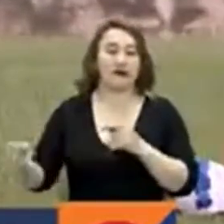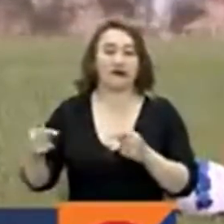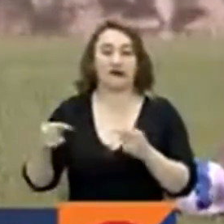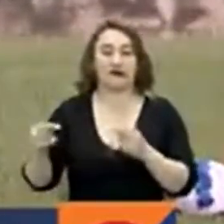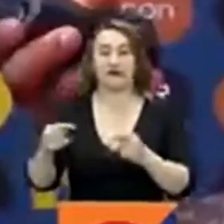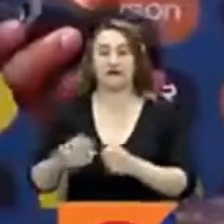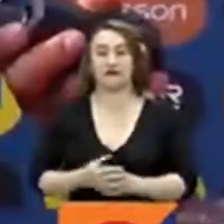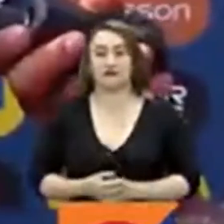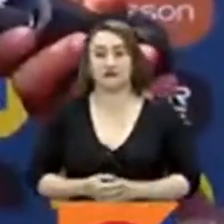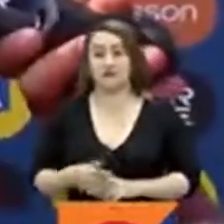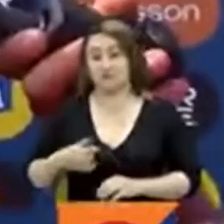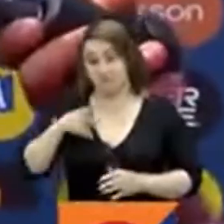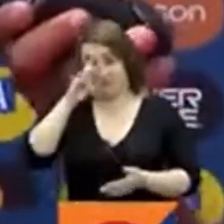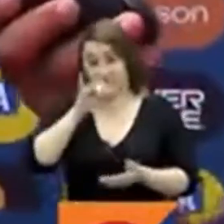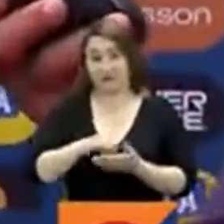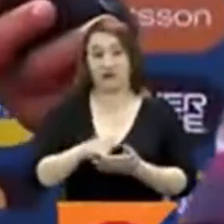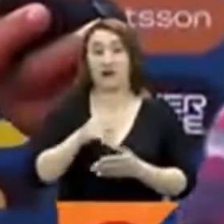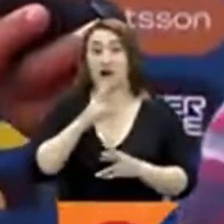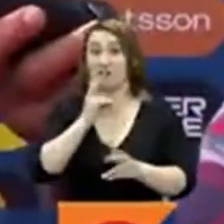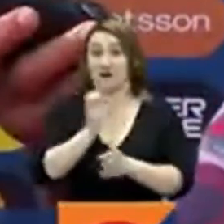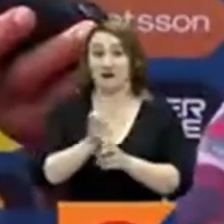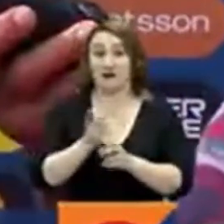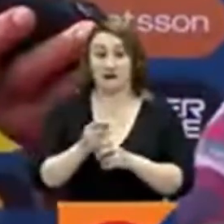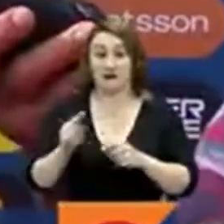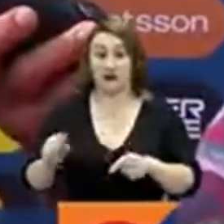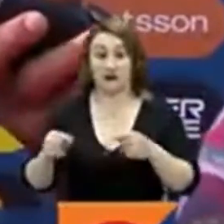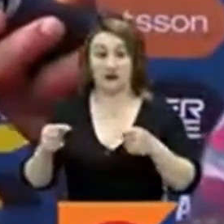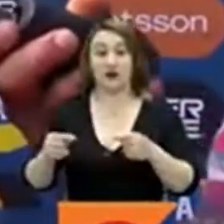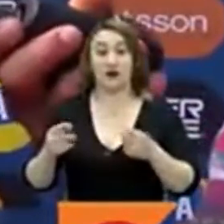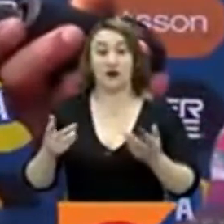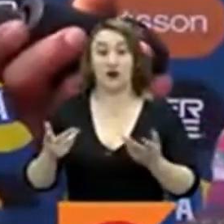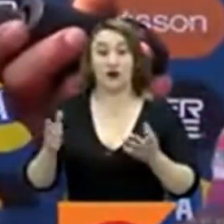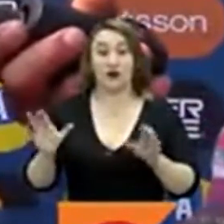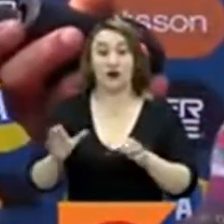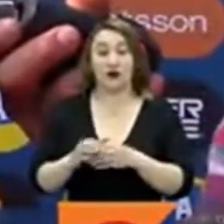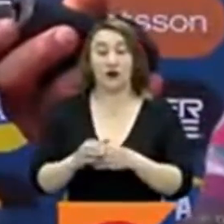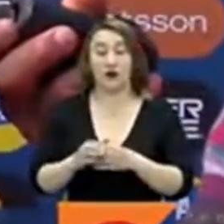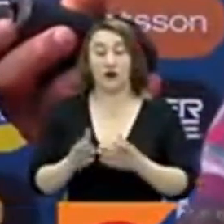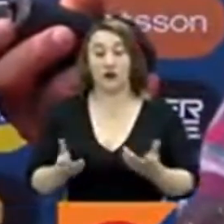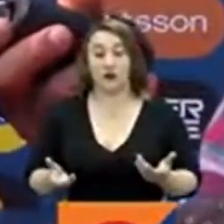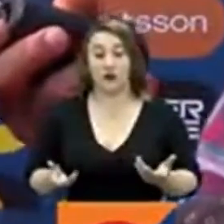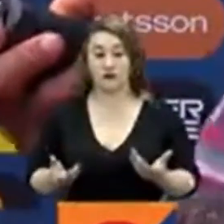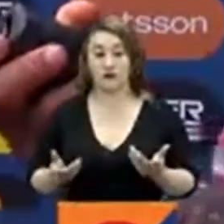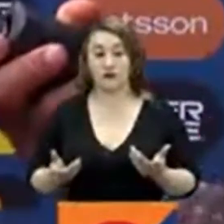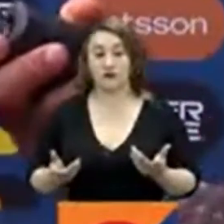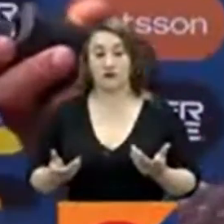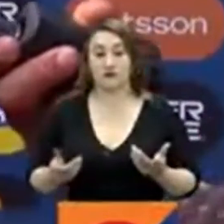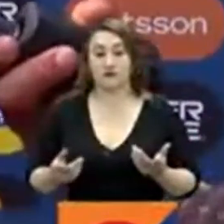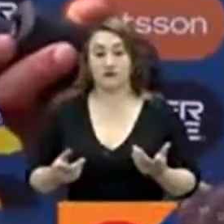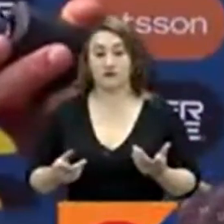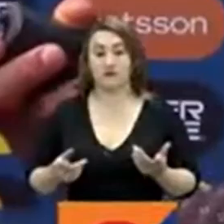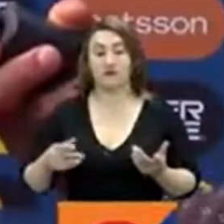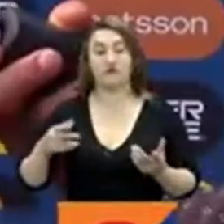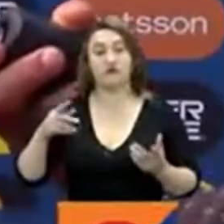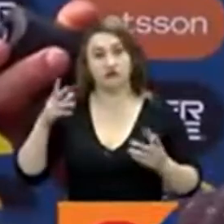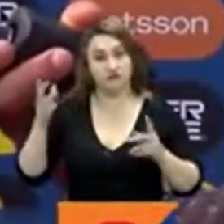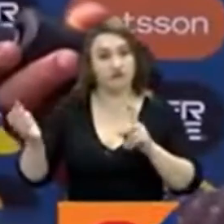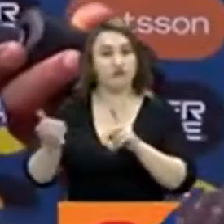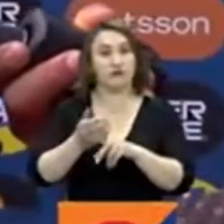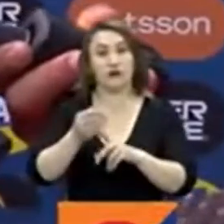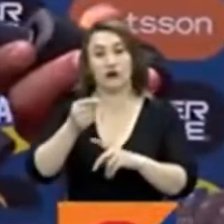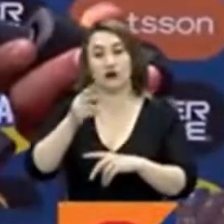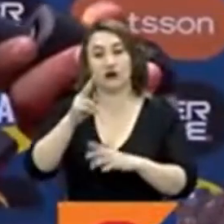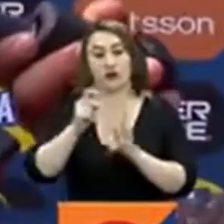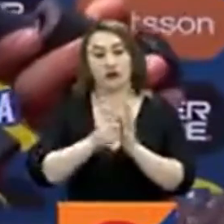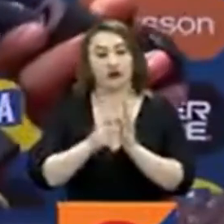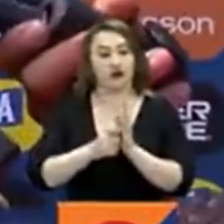que va a ser un partido muy difícil. El equipo se ha planteado que vamos por los 12 puntos. Sea el rival